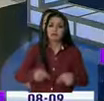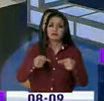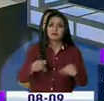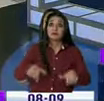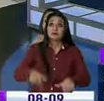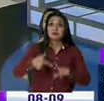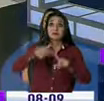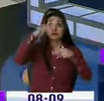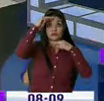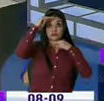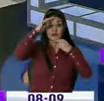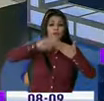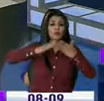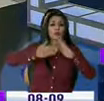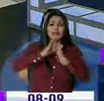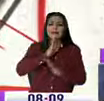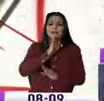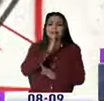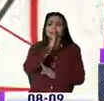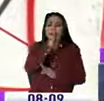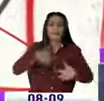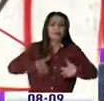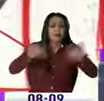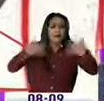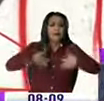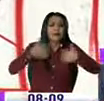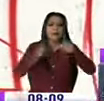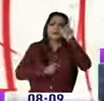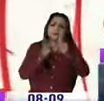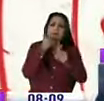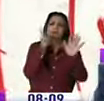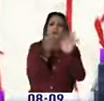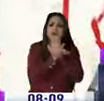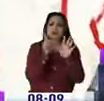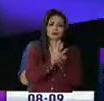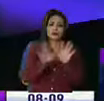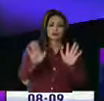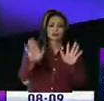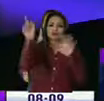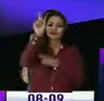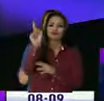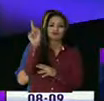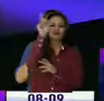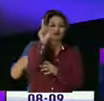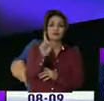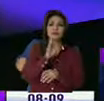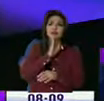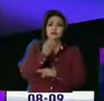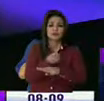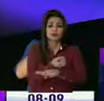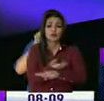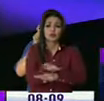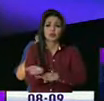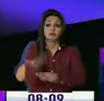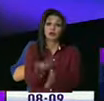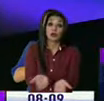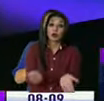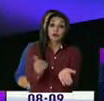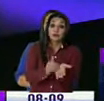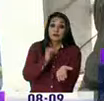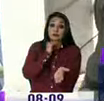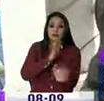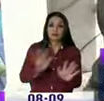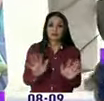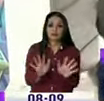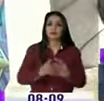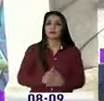primer noticiero de la comunidad se presentan quejas de los moradores sobre estas manchas, recomendando siempre no volver a ensuciar las